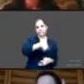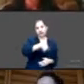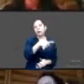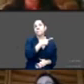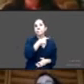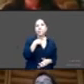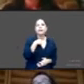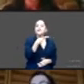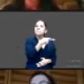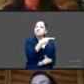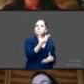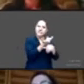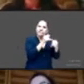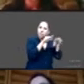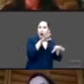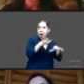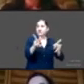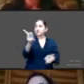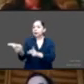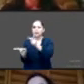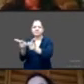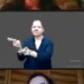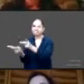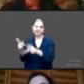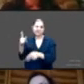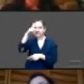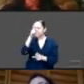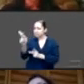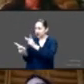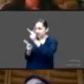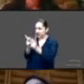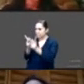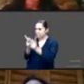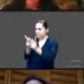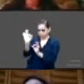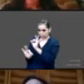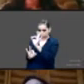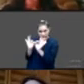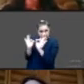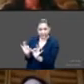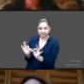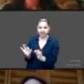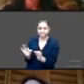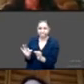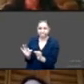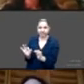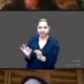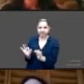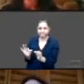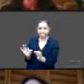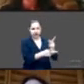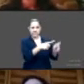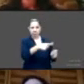información solamente de manera indirecta, como lo hizo aquí la Endire. Le preguntaron a las mujeres de 15 años y más si habían